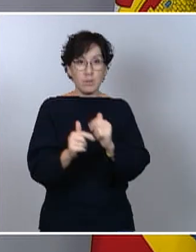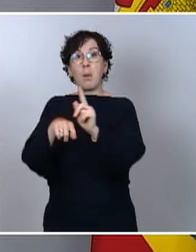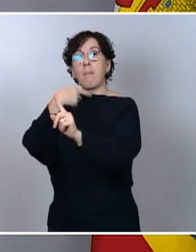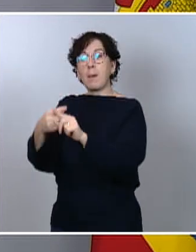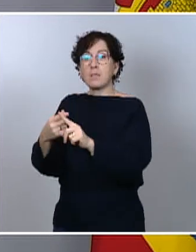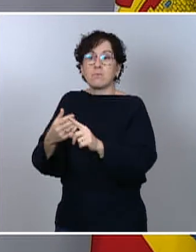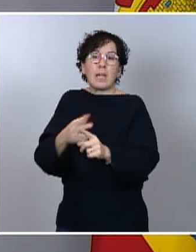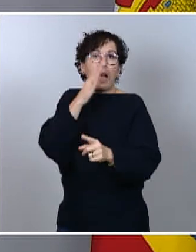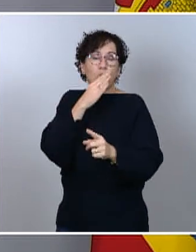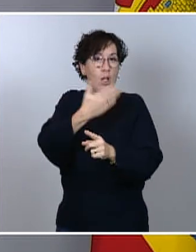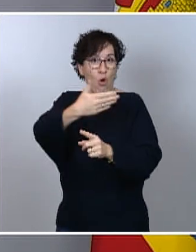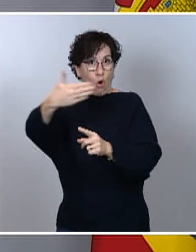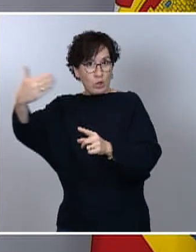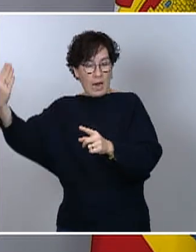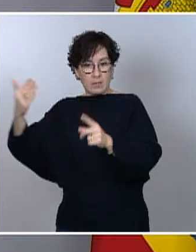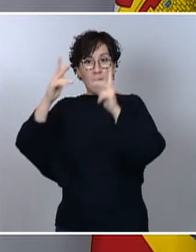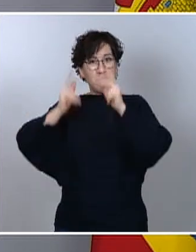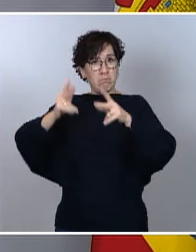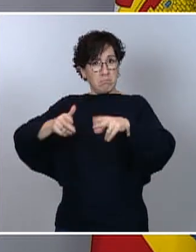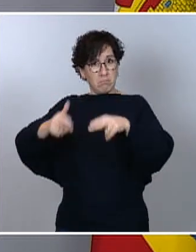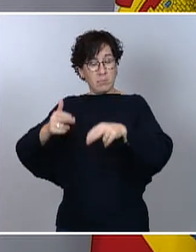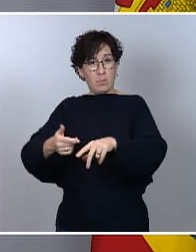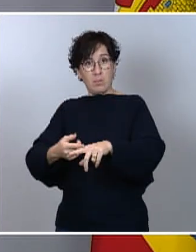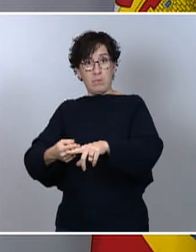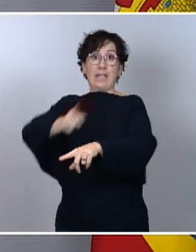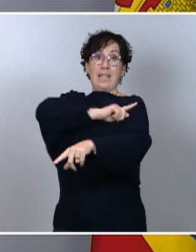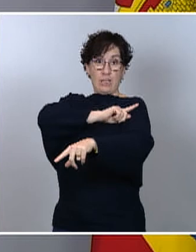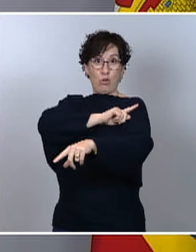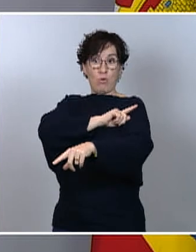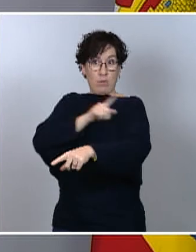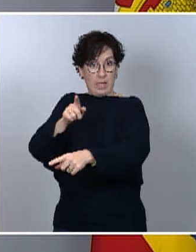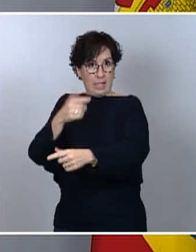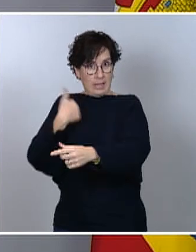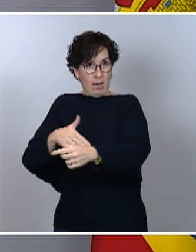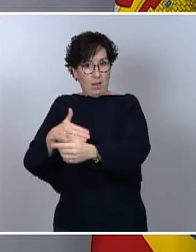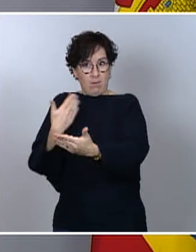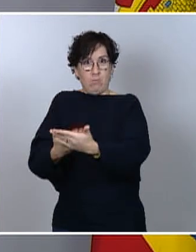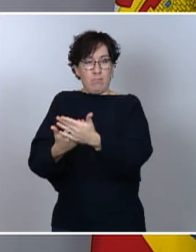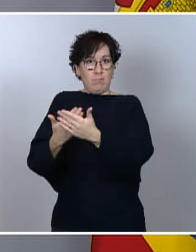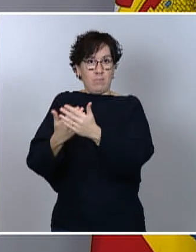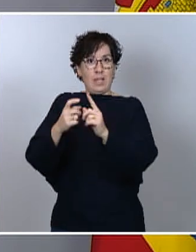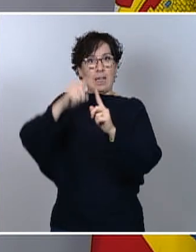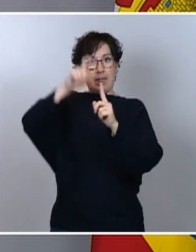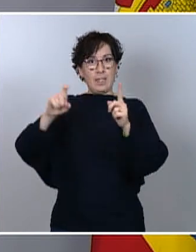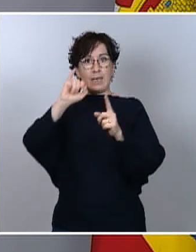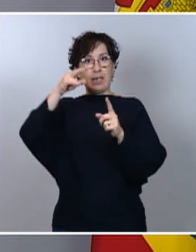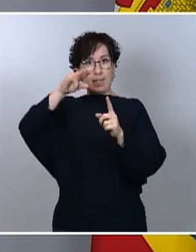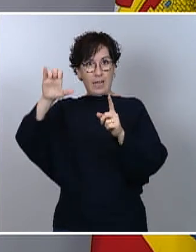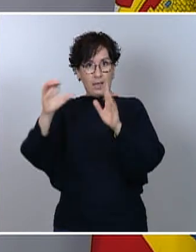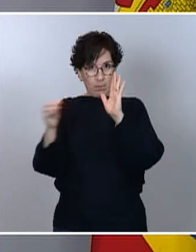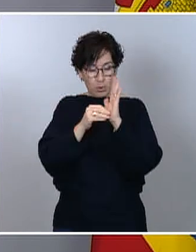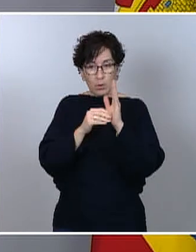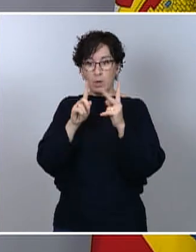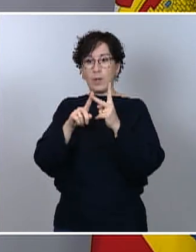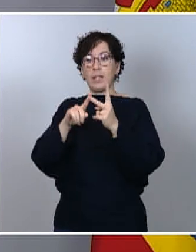han observado. Lo ha puesto de manifiesto el INE y lo pone de manifiesto el sistema de vigilancia